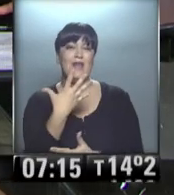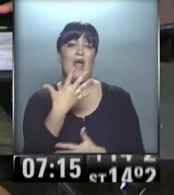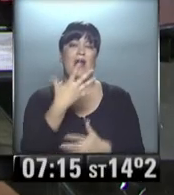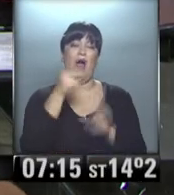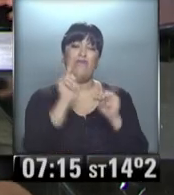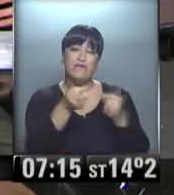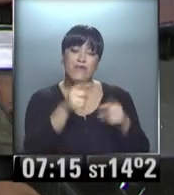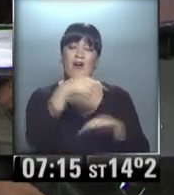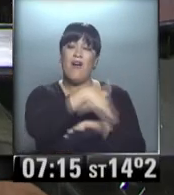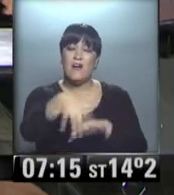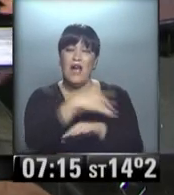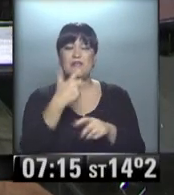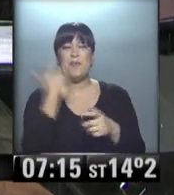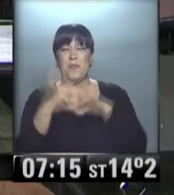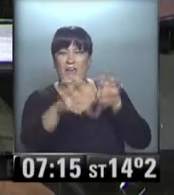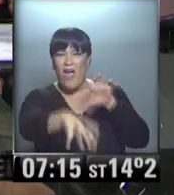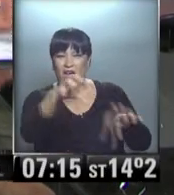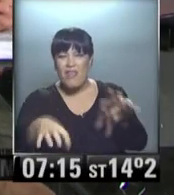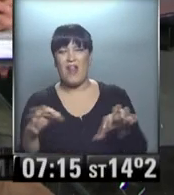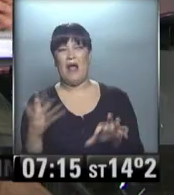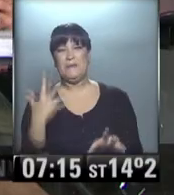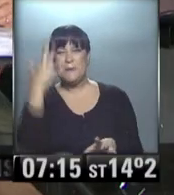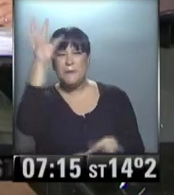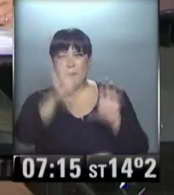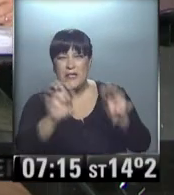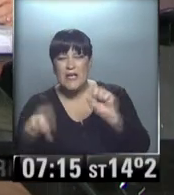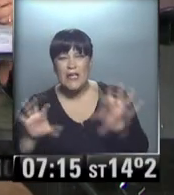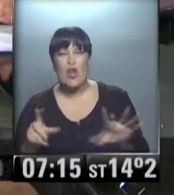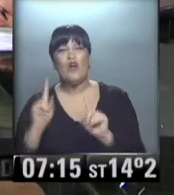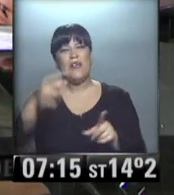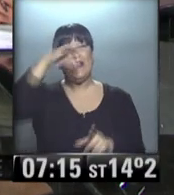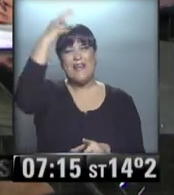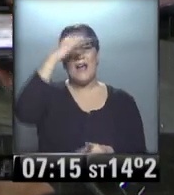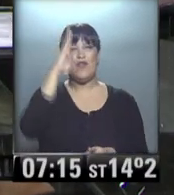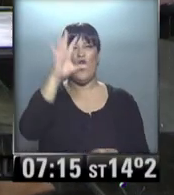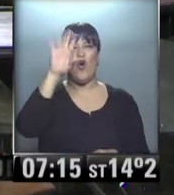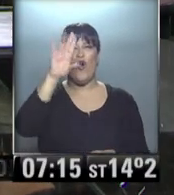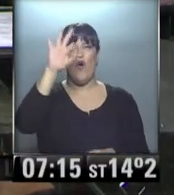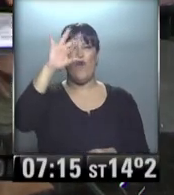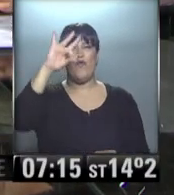calles con algunos restos de piedra, de vidrios, de los teatros como el Broadway, que resultó roto en